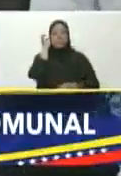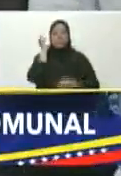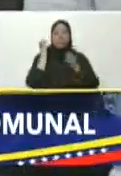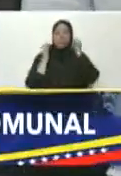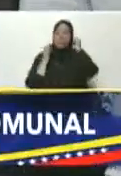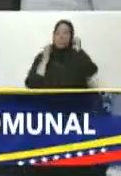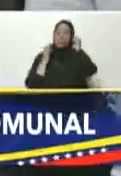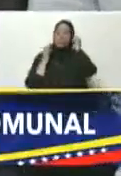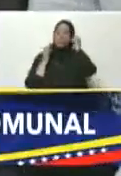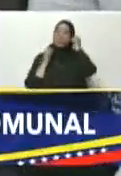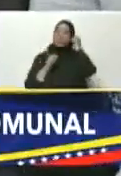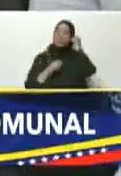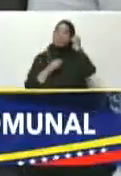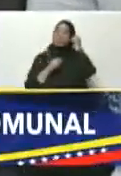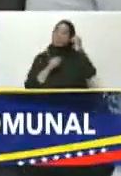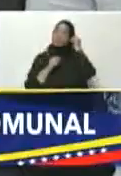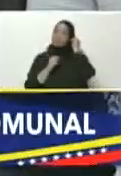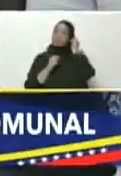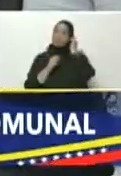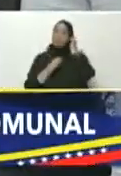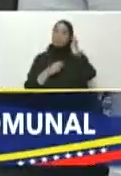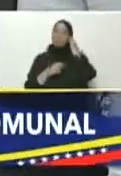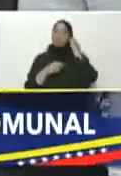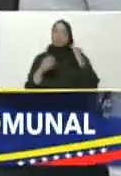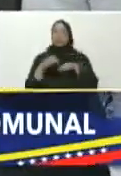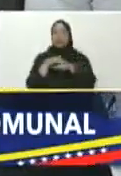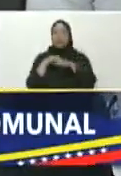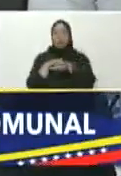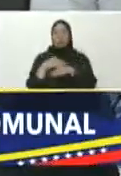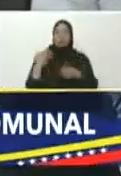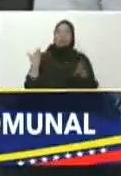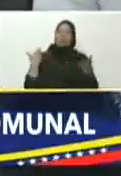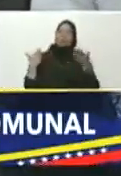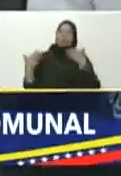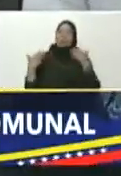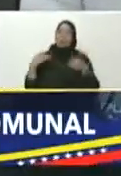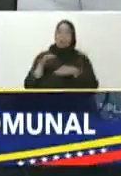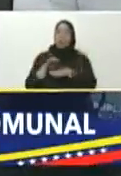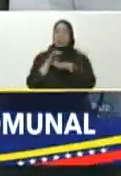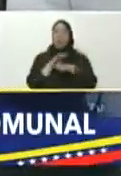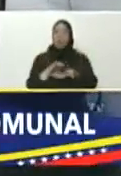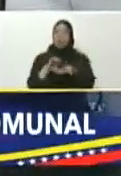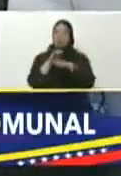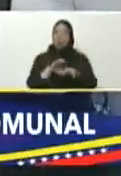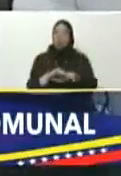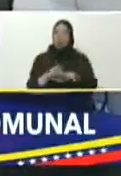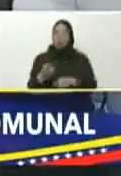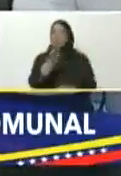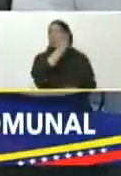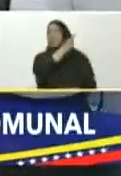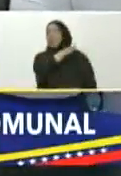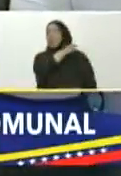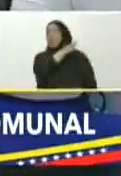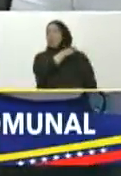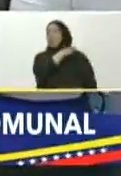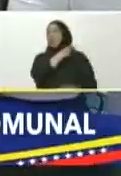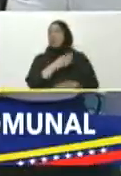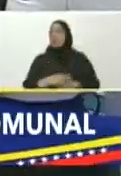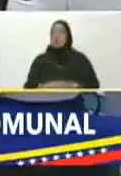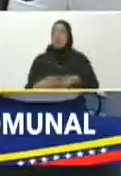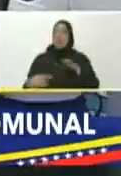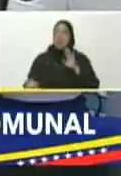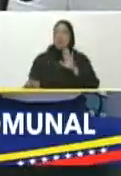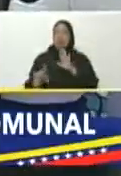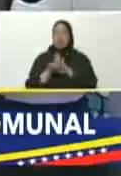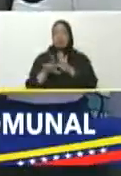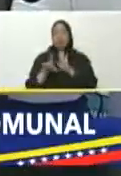más hermosas que hay, policía. Servir a la gente, chica, proteger a la gente, ser la autoridad, la ley.